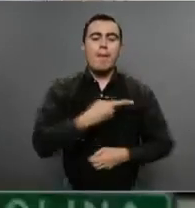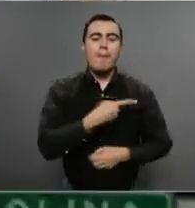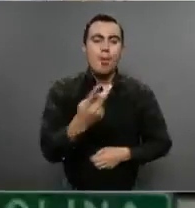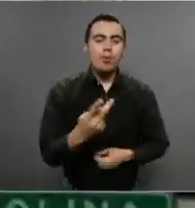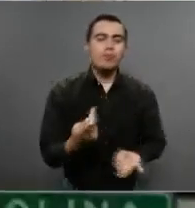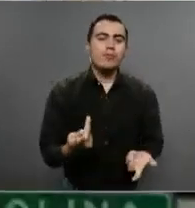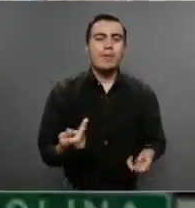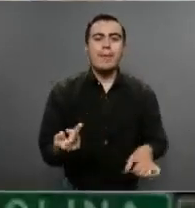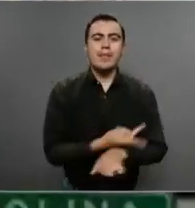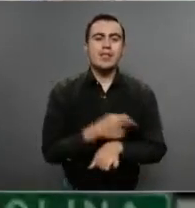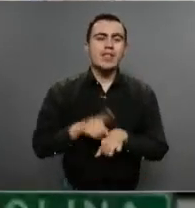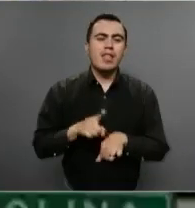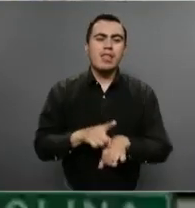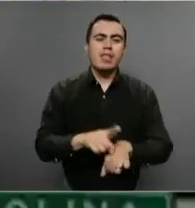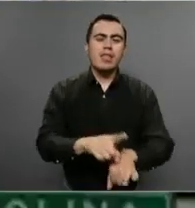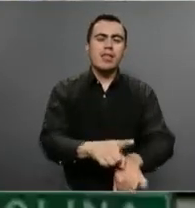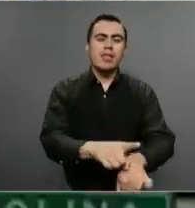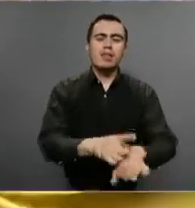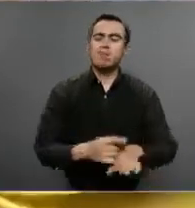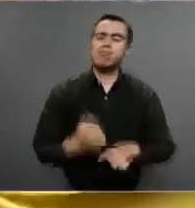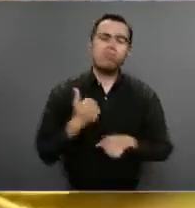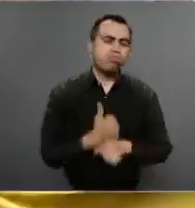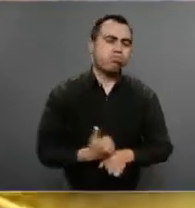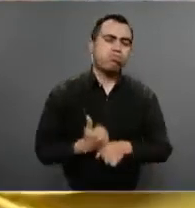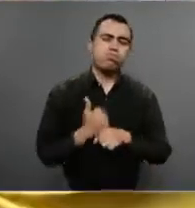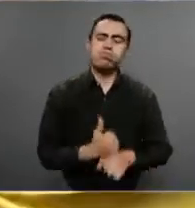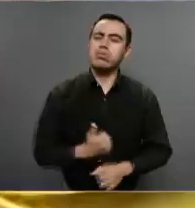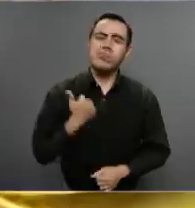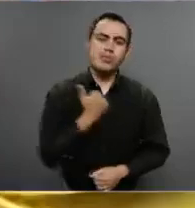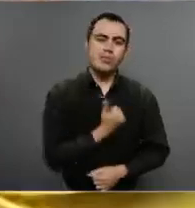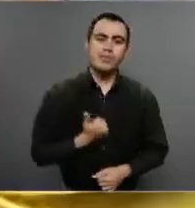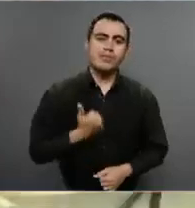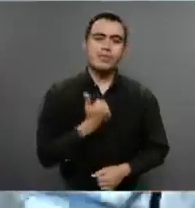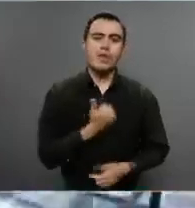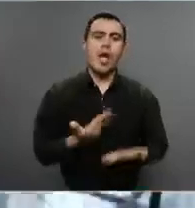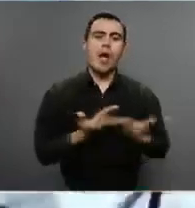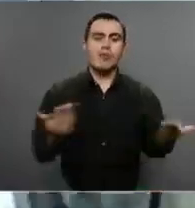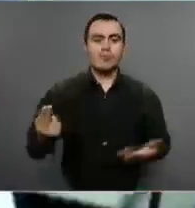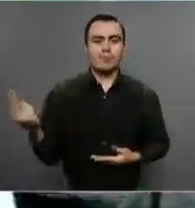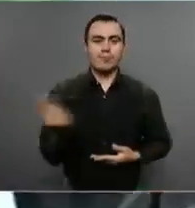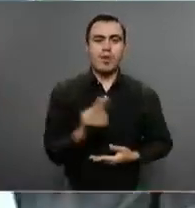necesitan acciones para que el Estado pueda,